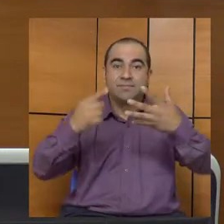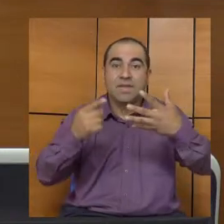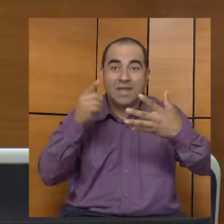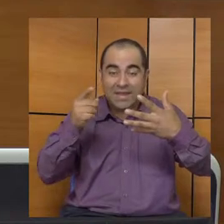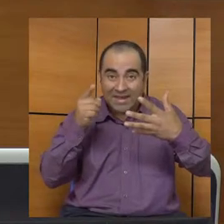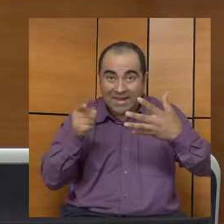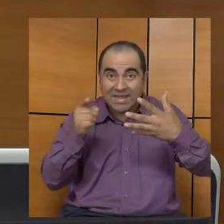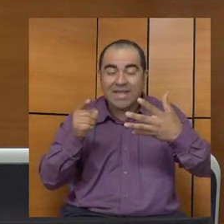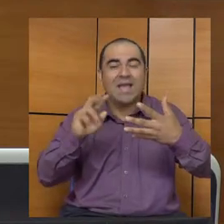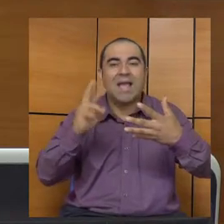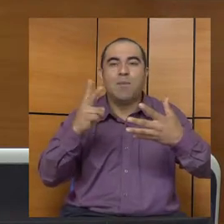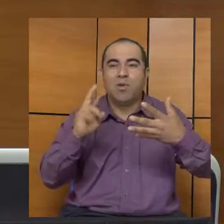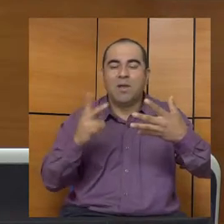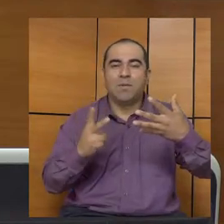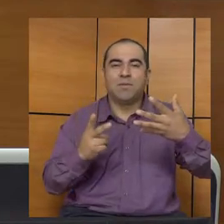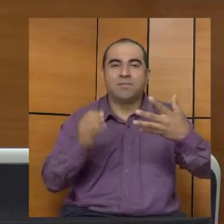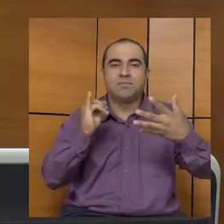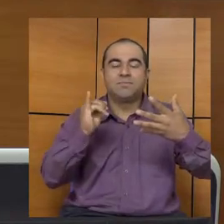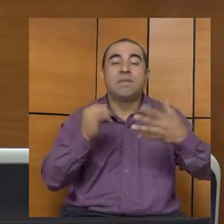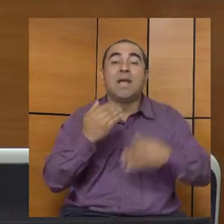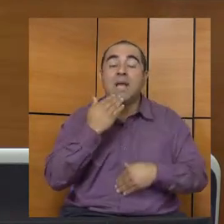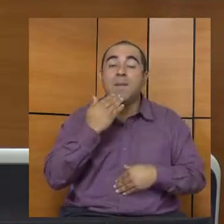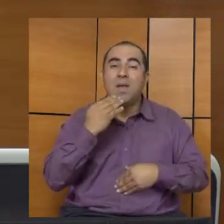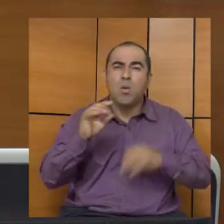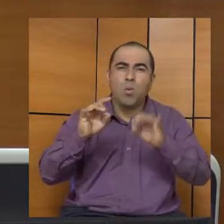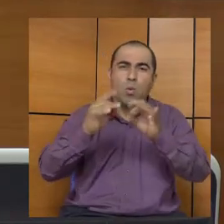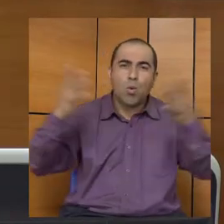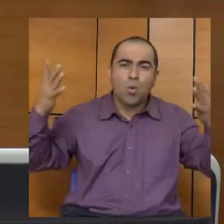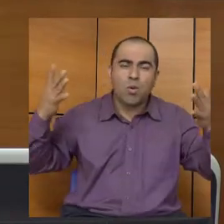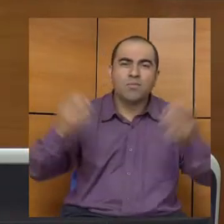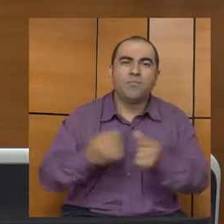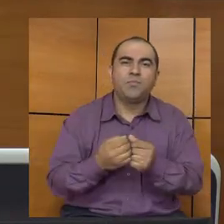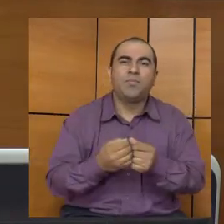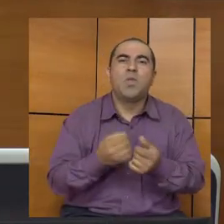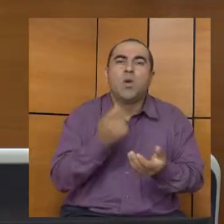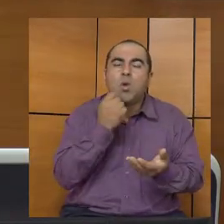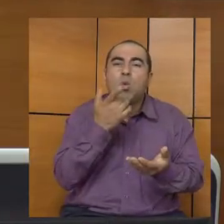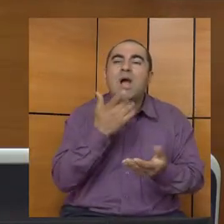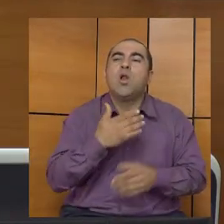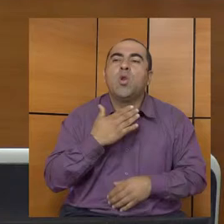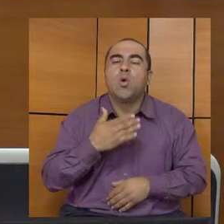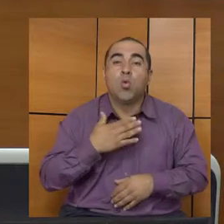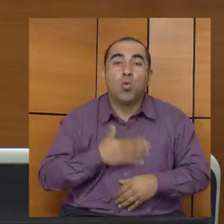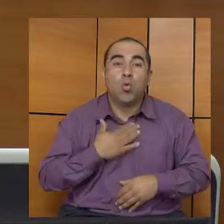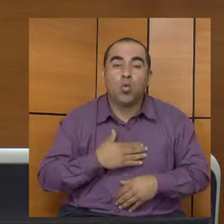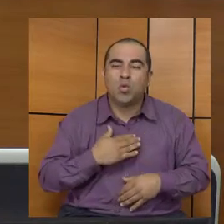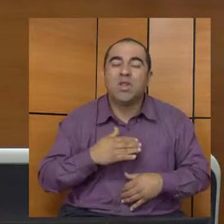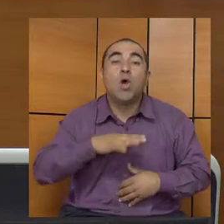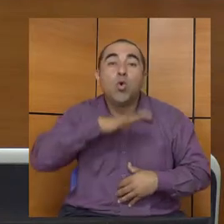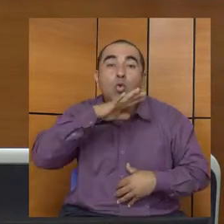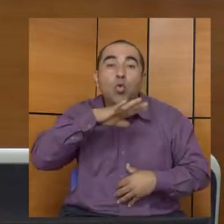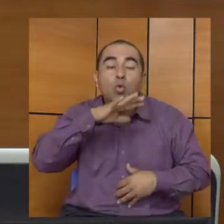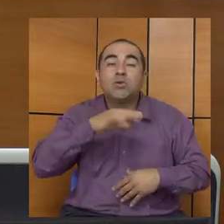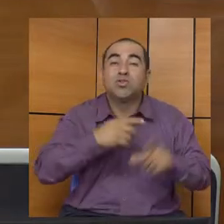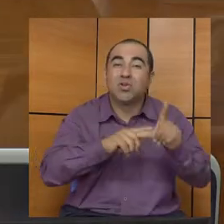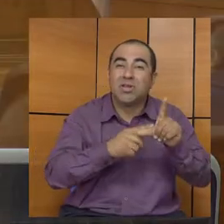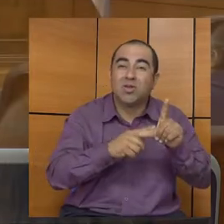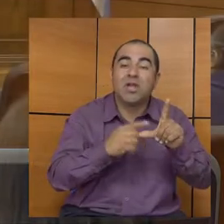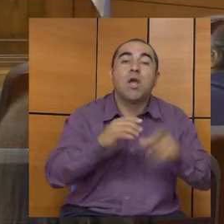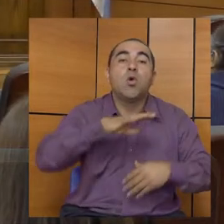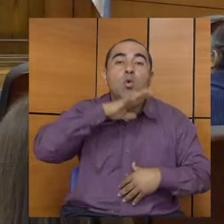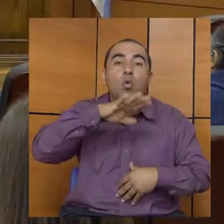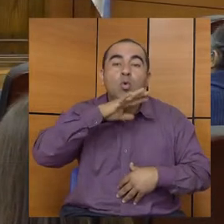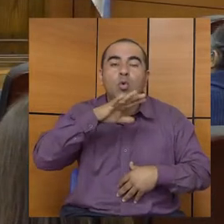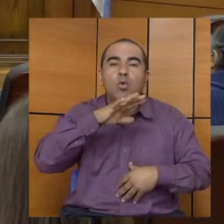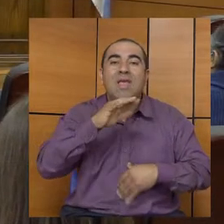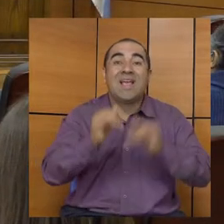¿no? También nos sorprendió mucho cuáles eran las aplicaciones más usadas por las personas mayores con respecto